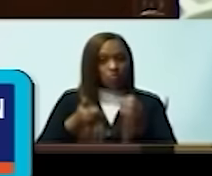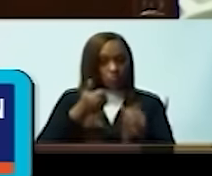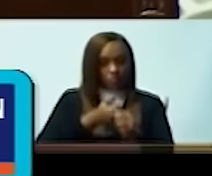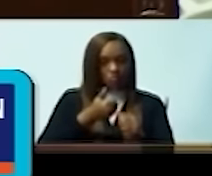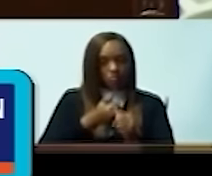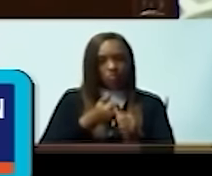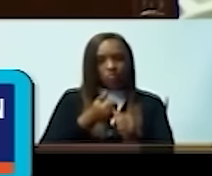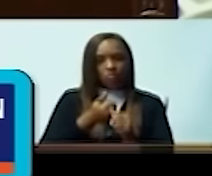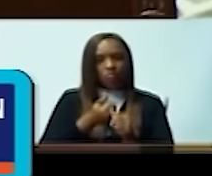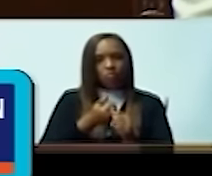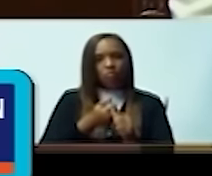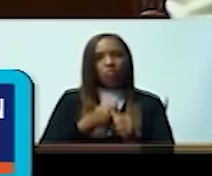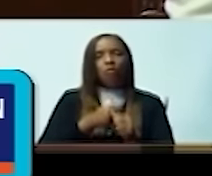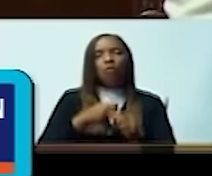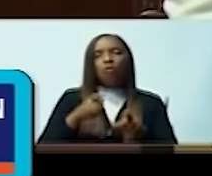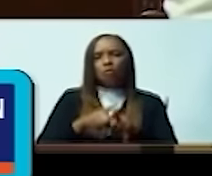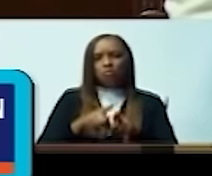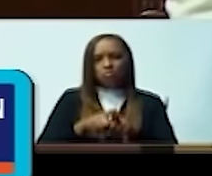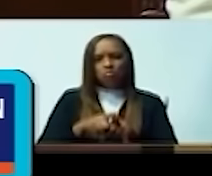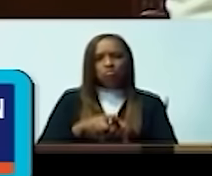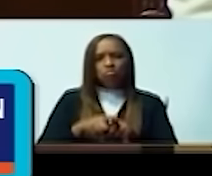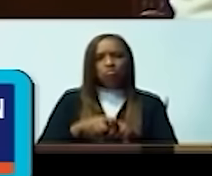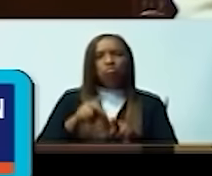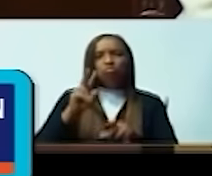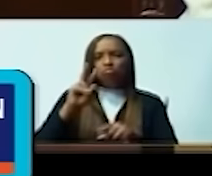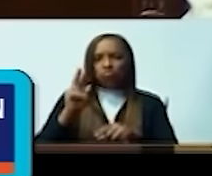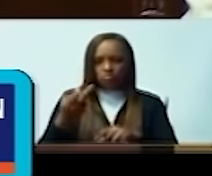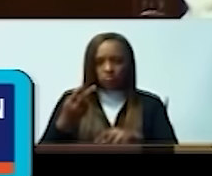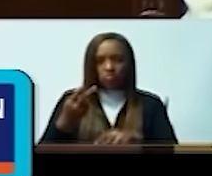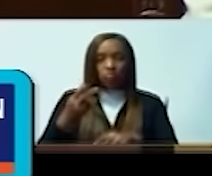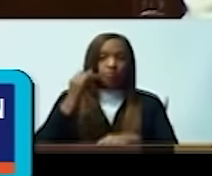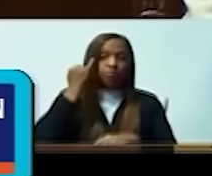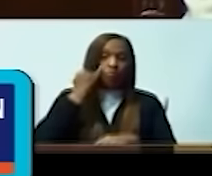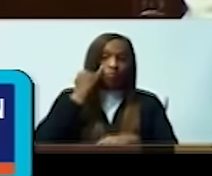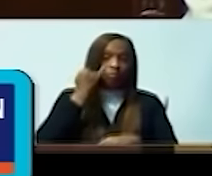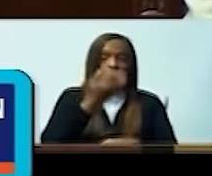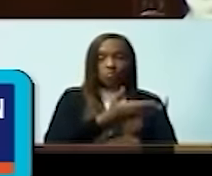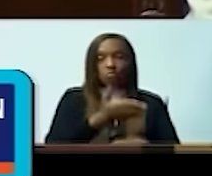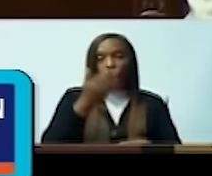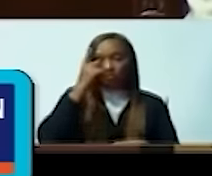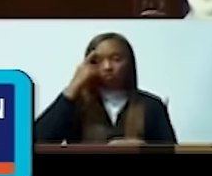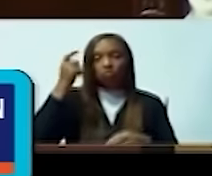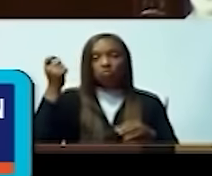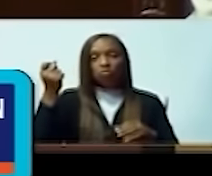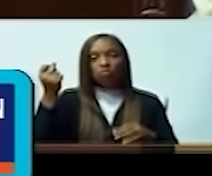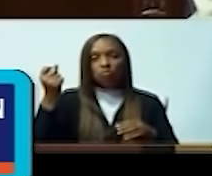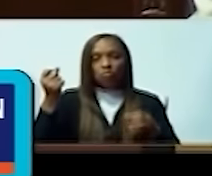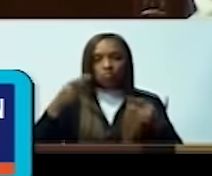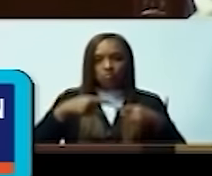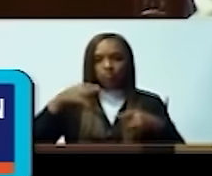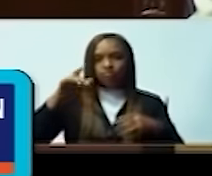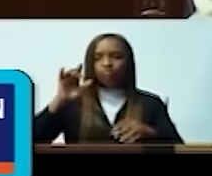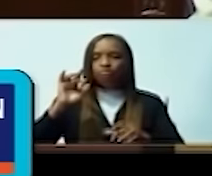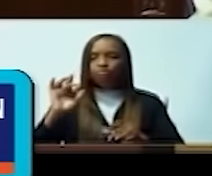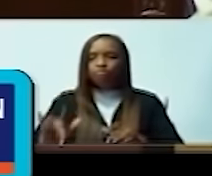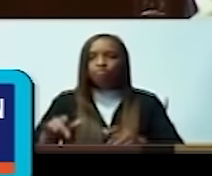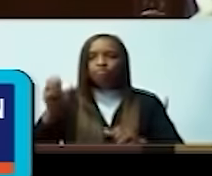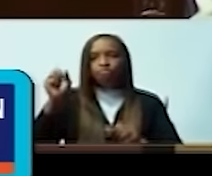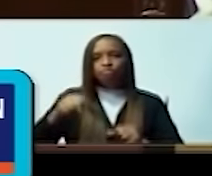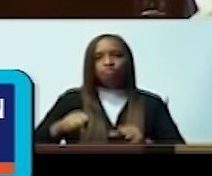favor de expresarse pulsando sí, y si no están de acuerdo, pulsen no, por favor. A votación.